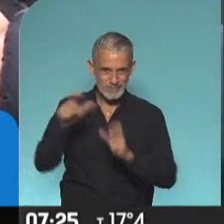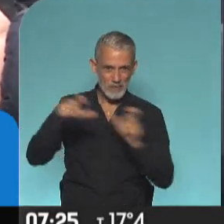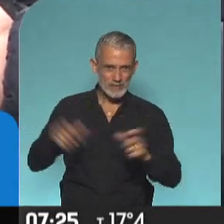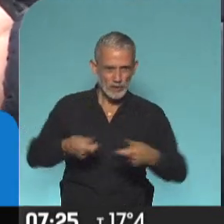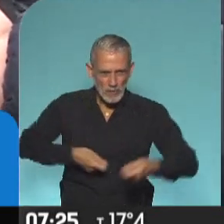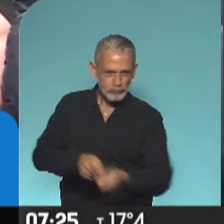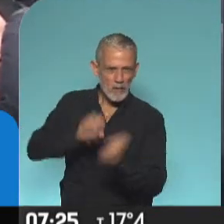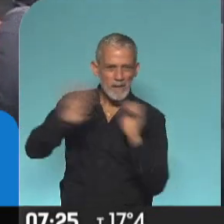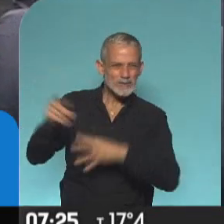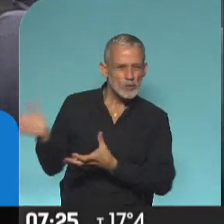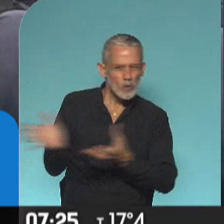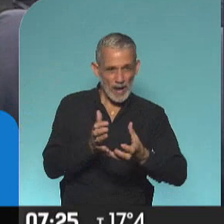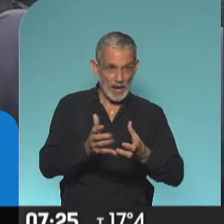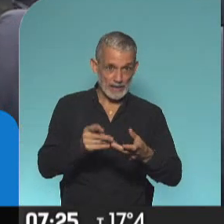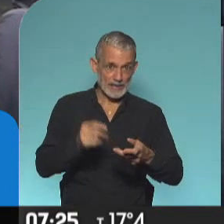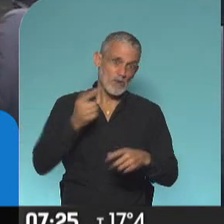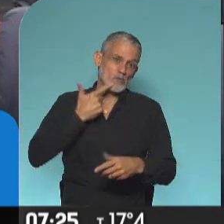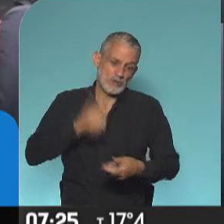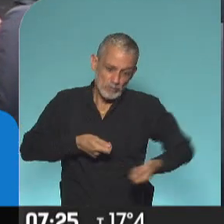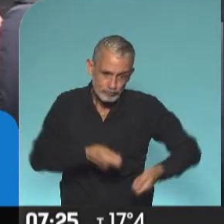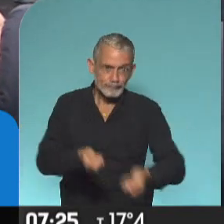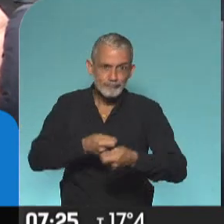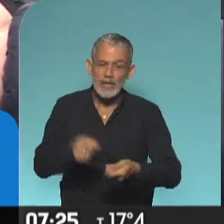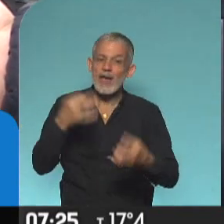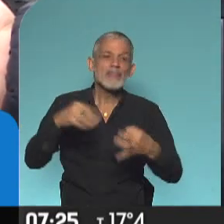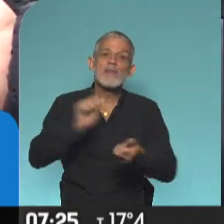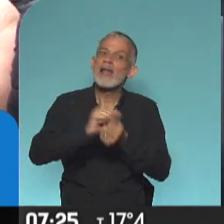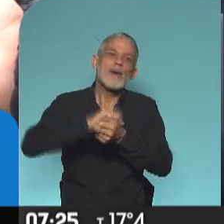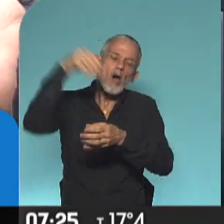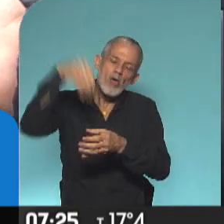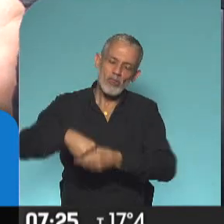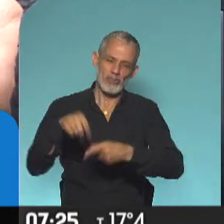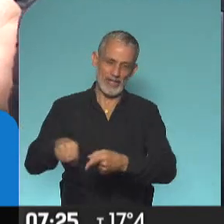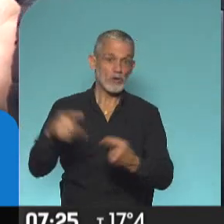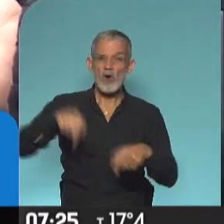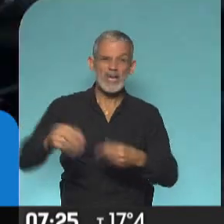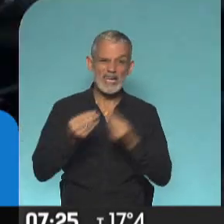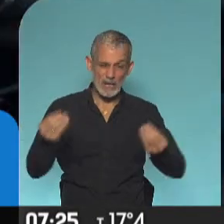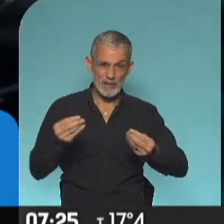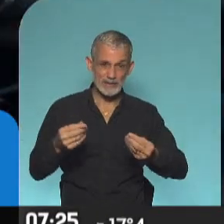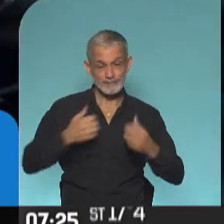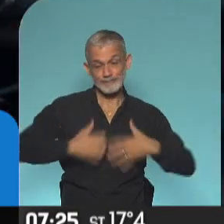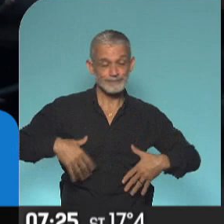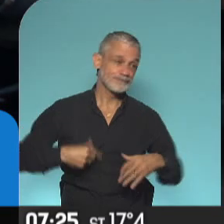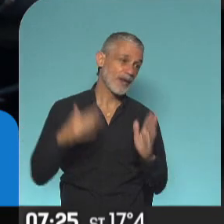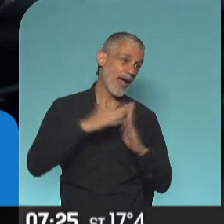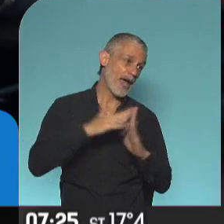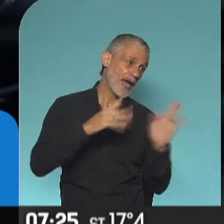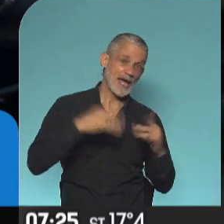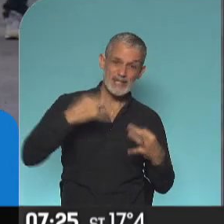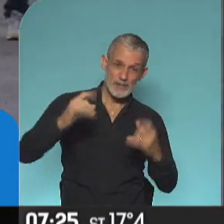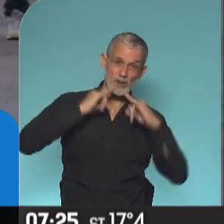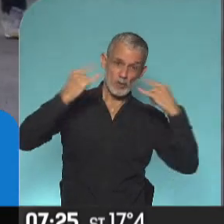residuos y de los muchachos que barren las calles sean lavados en la misma empresa. ¿Hoy qué ocurre? Se van con ese uniforme a casa y lo tienen que lavar en su